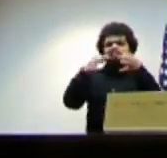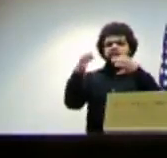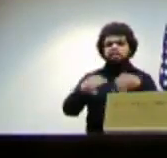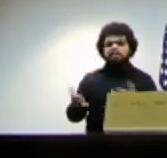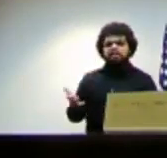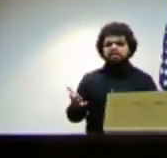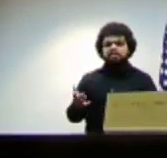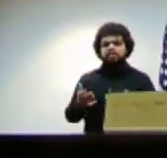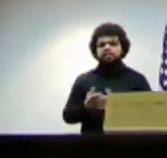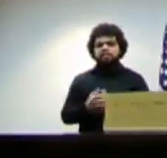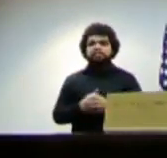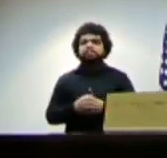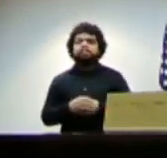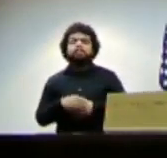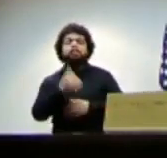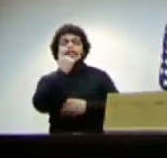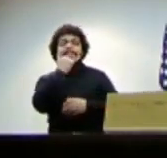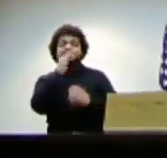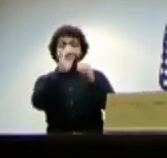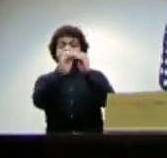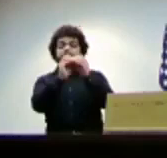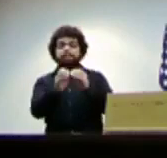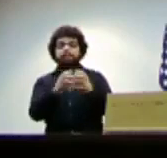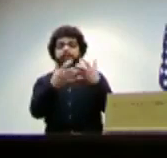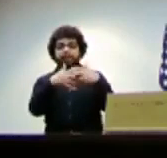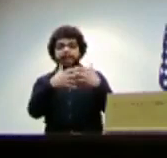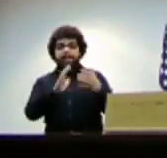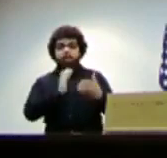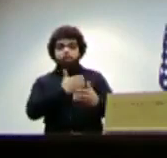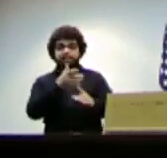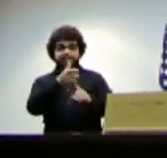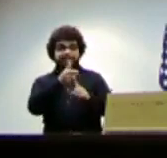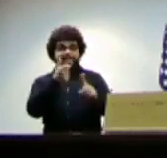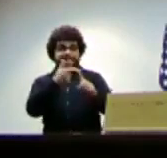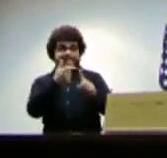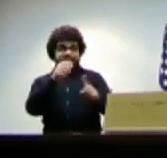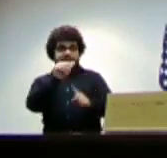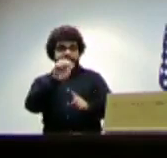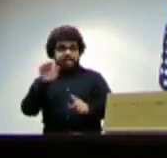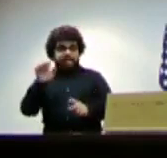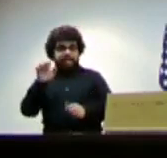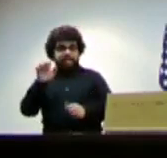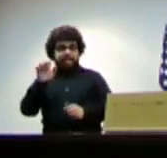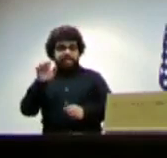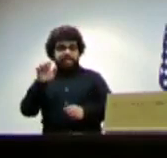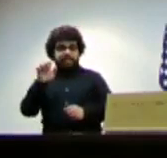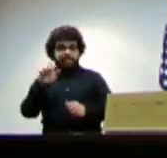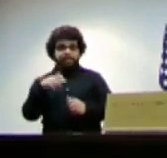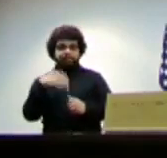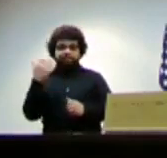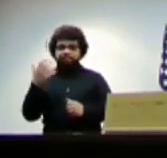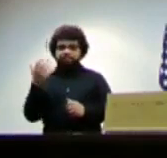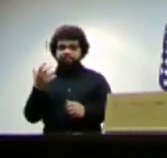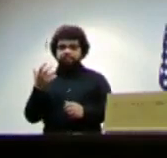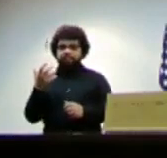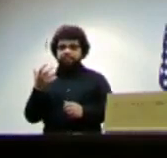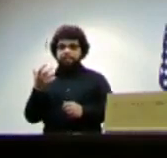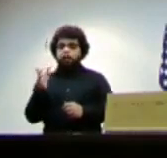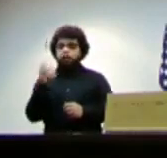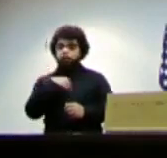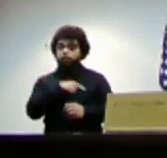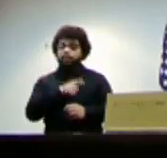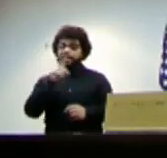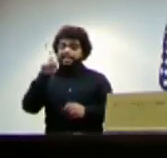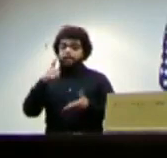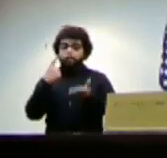mantenimiento de las unidades nuestras, de la Autoridad de Energía Eléctrica, tiene que ir, ¿verdad? Tenemos que discutirlo